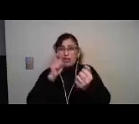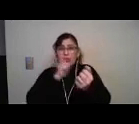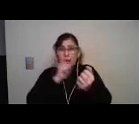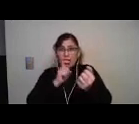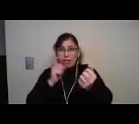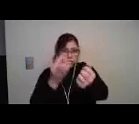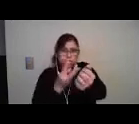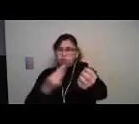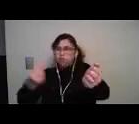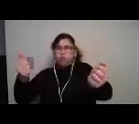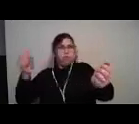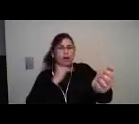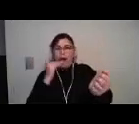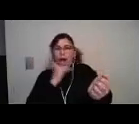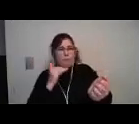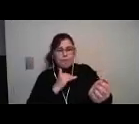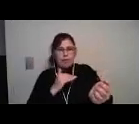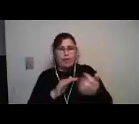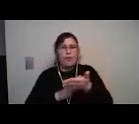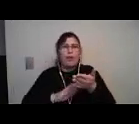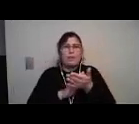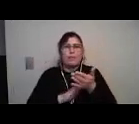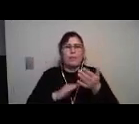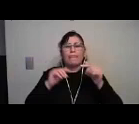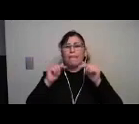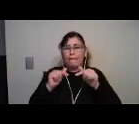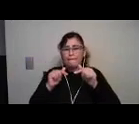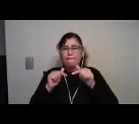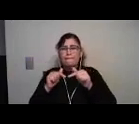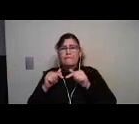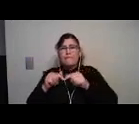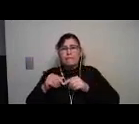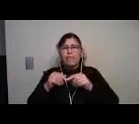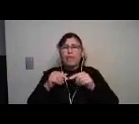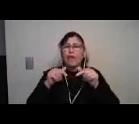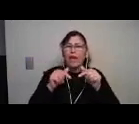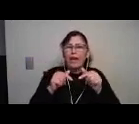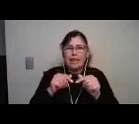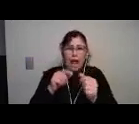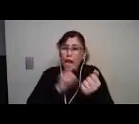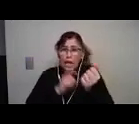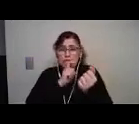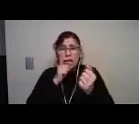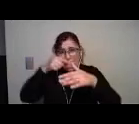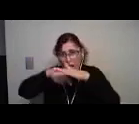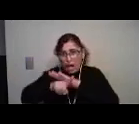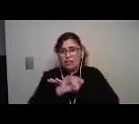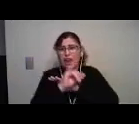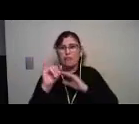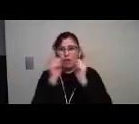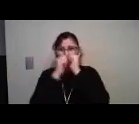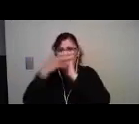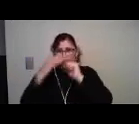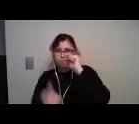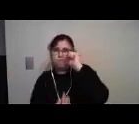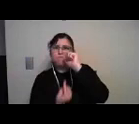¿ya? Pasa la barrera hematoencefálica, llega al cerebro de una manera importante, ¿ya? Y también va a llegar